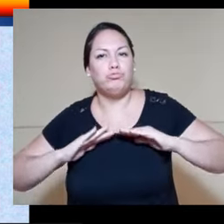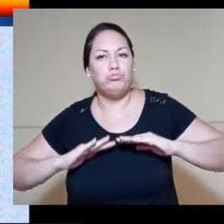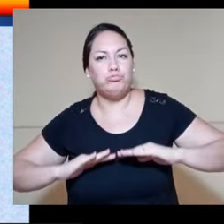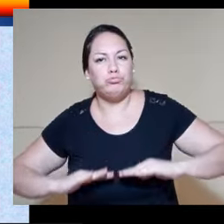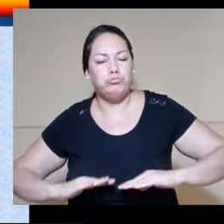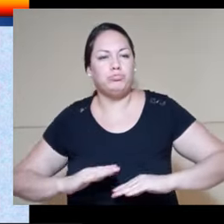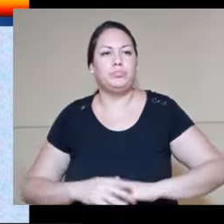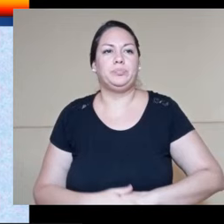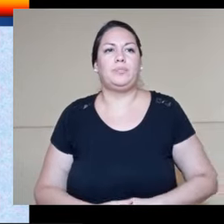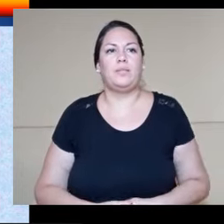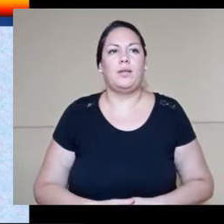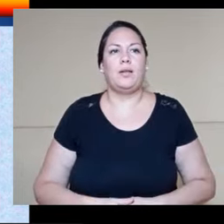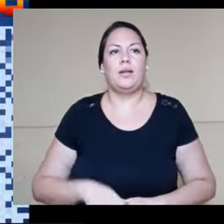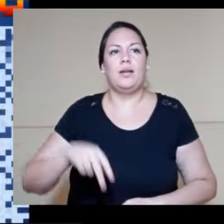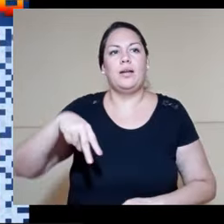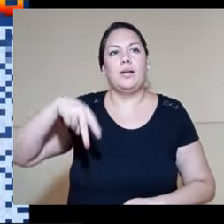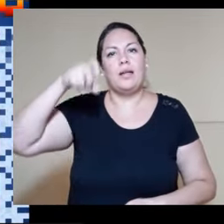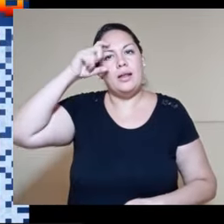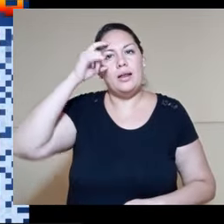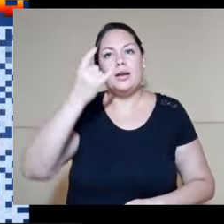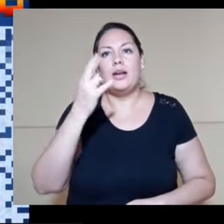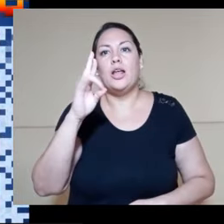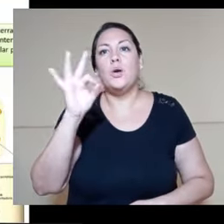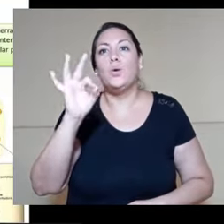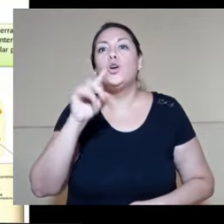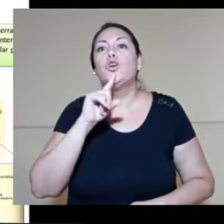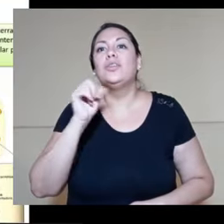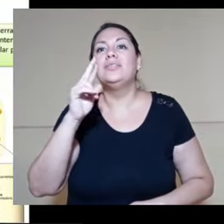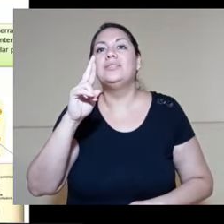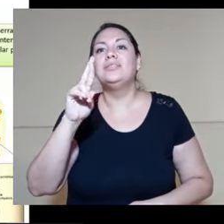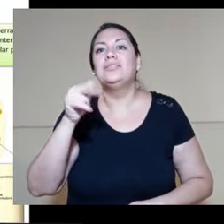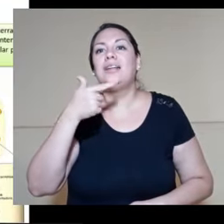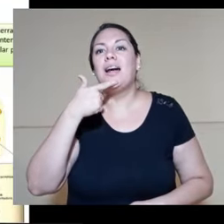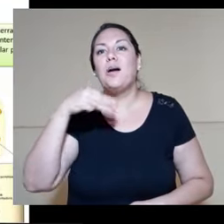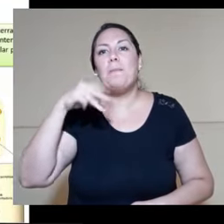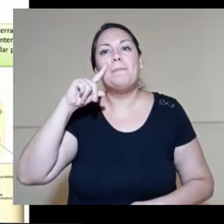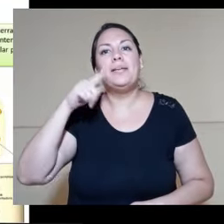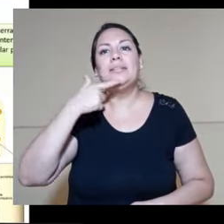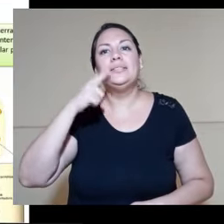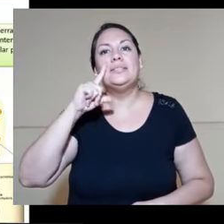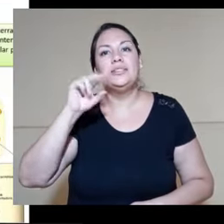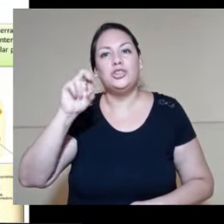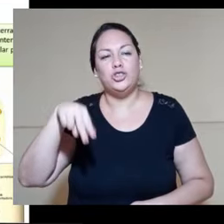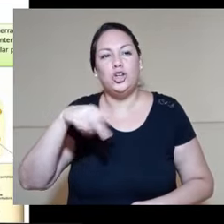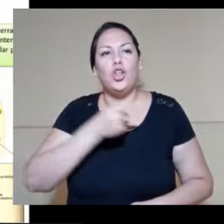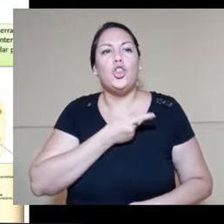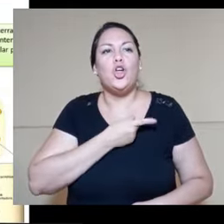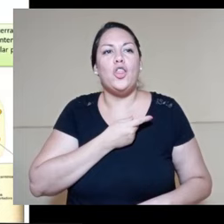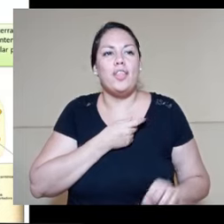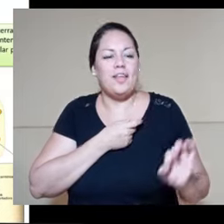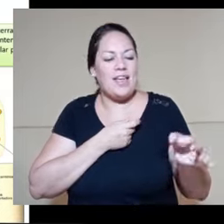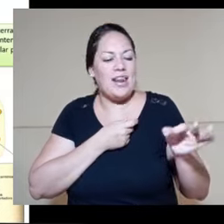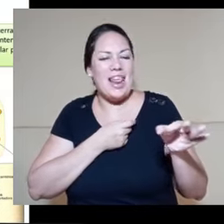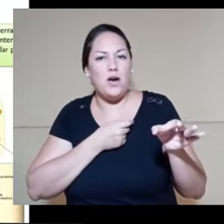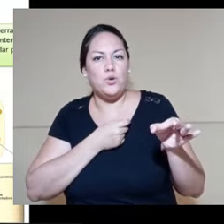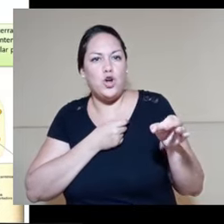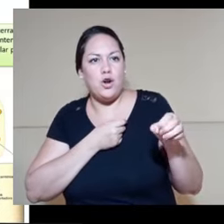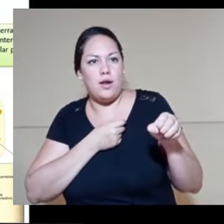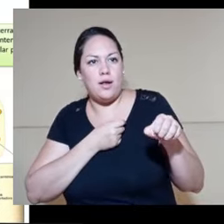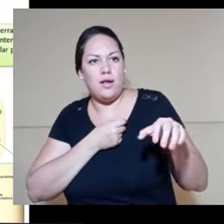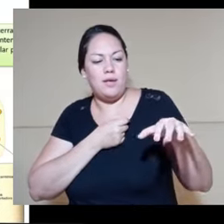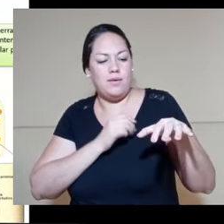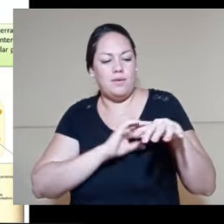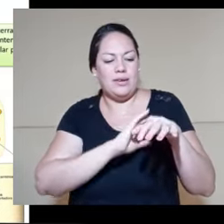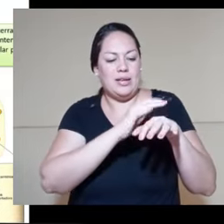Bien, seguimos. Fíjense, neurotransmisión. Los neurotransmisores se sintetizan en la neurona, como yo les